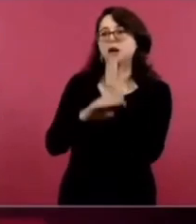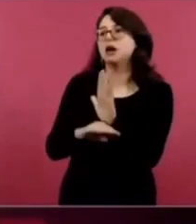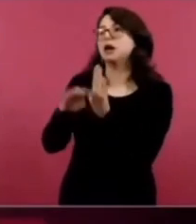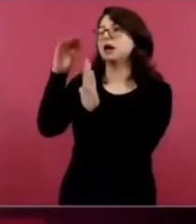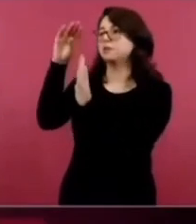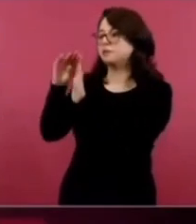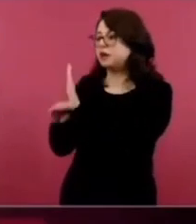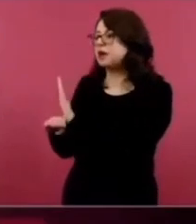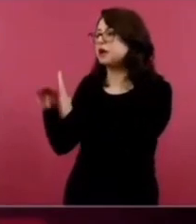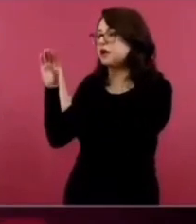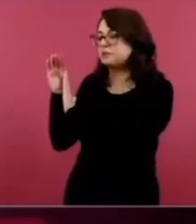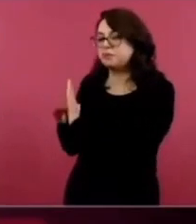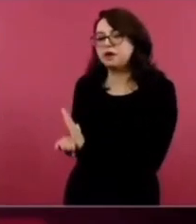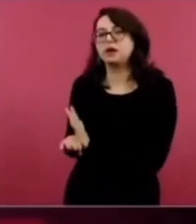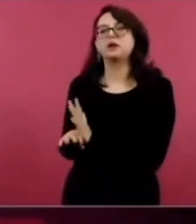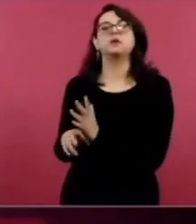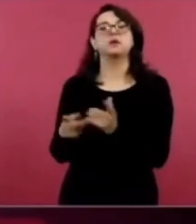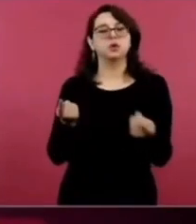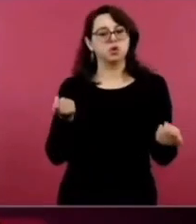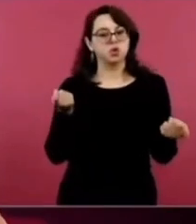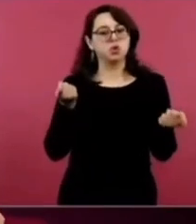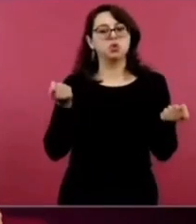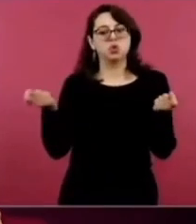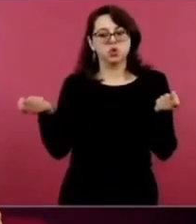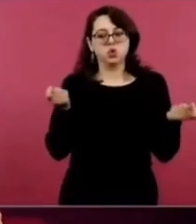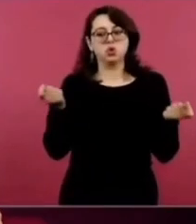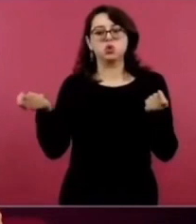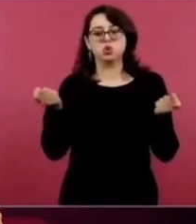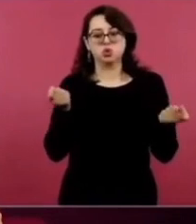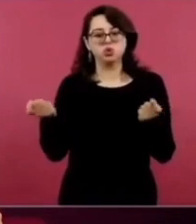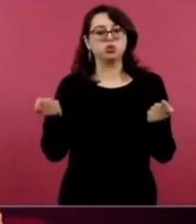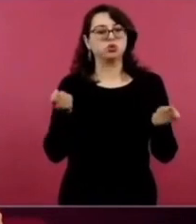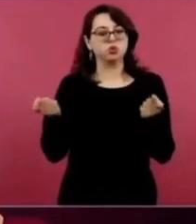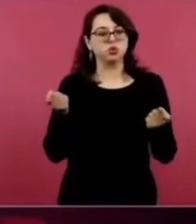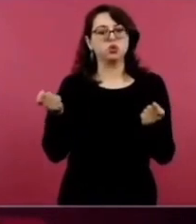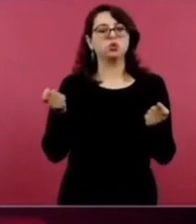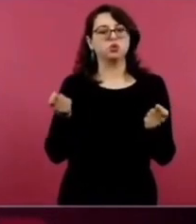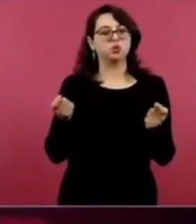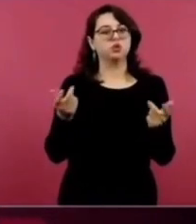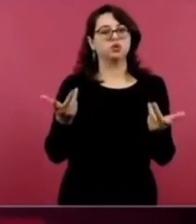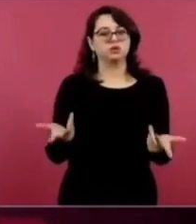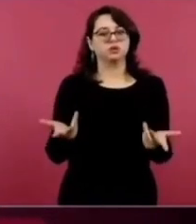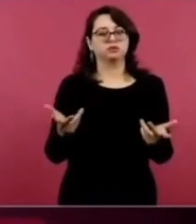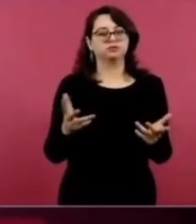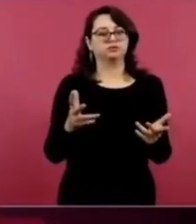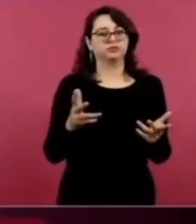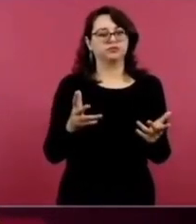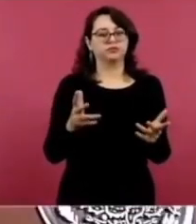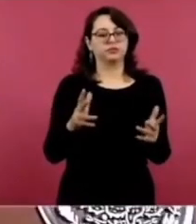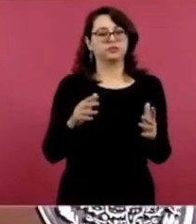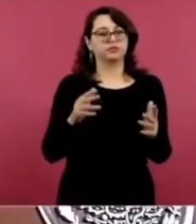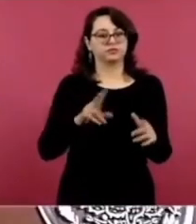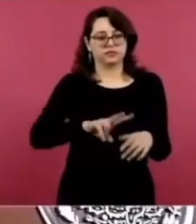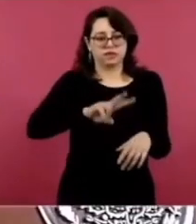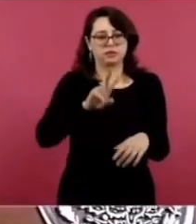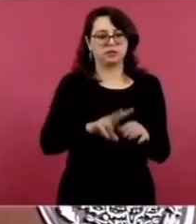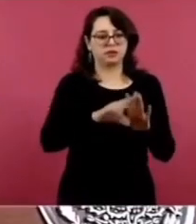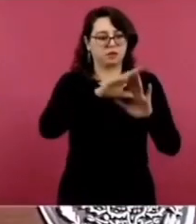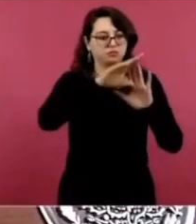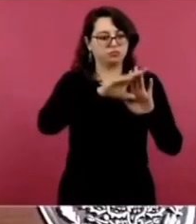y también se empezó a cambiar la percepción, porque esto es lo otro.